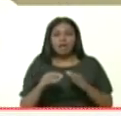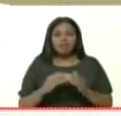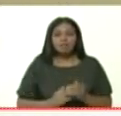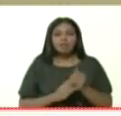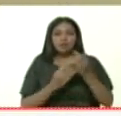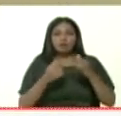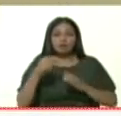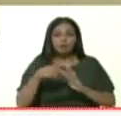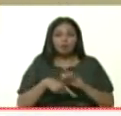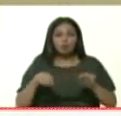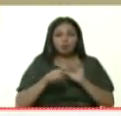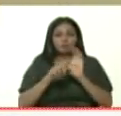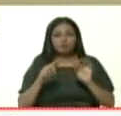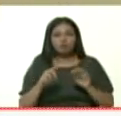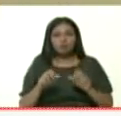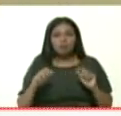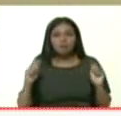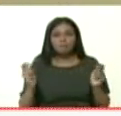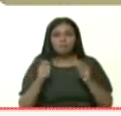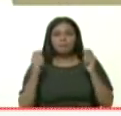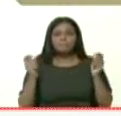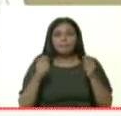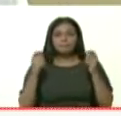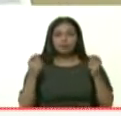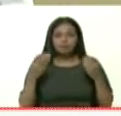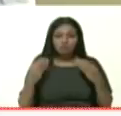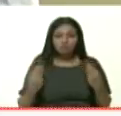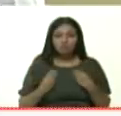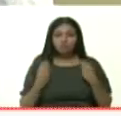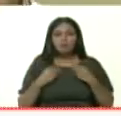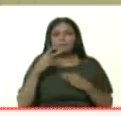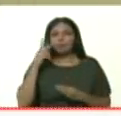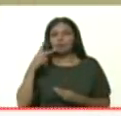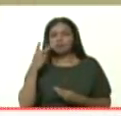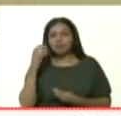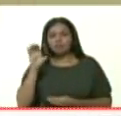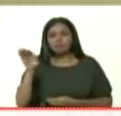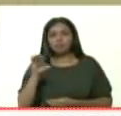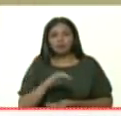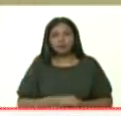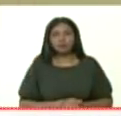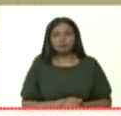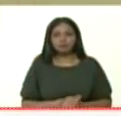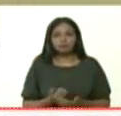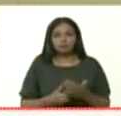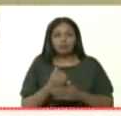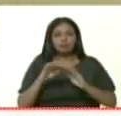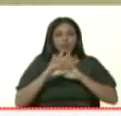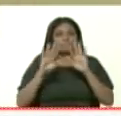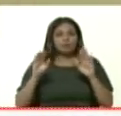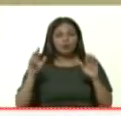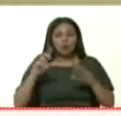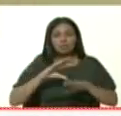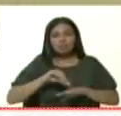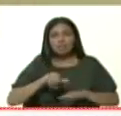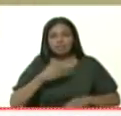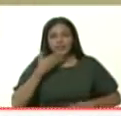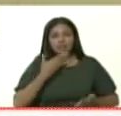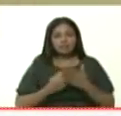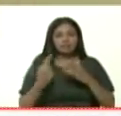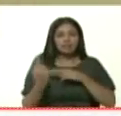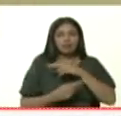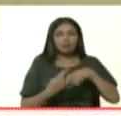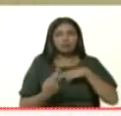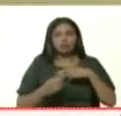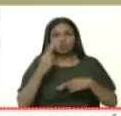volcán, irrumpa a la vida política del país, y más temprano que tarde, gracias a la